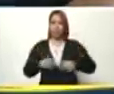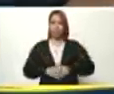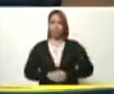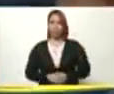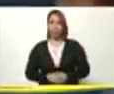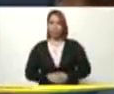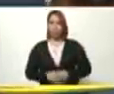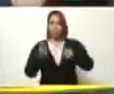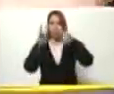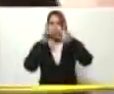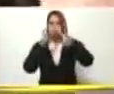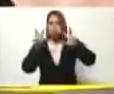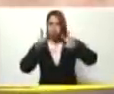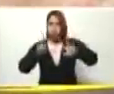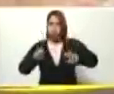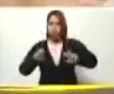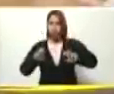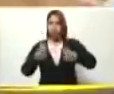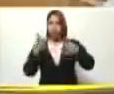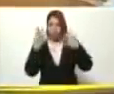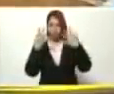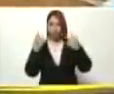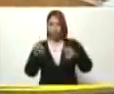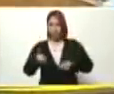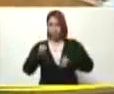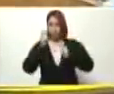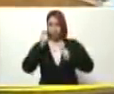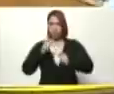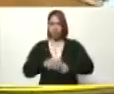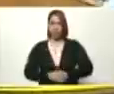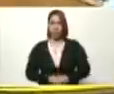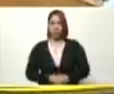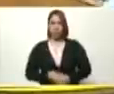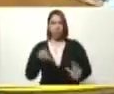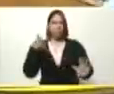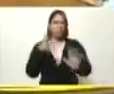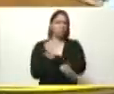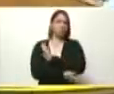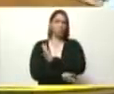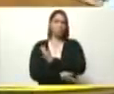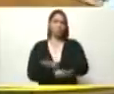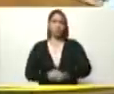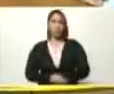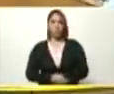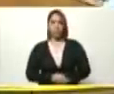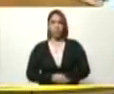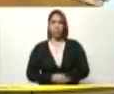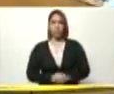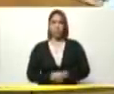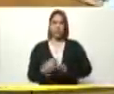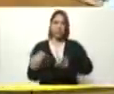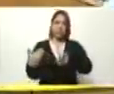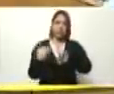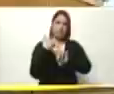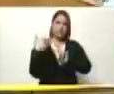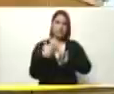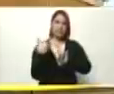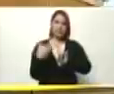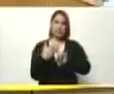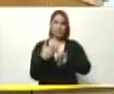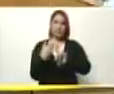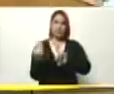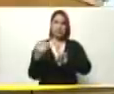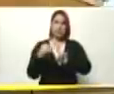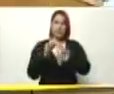y analizar y comprender la naturaleza de las amenazas más allá de lo que los